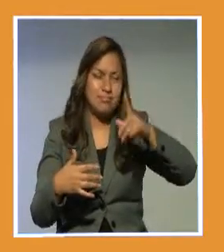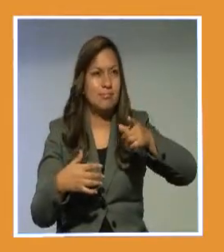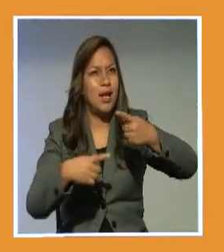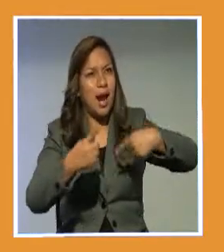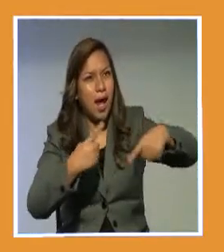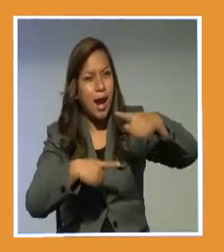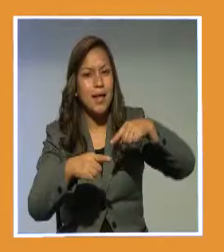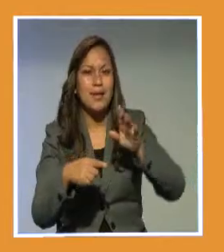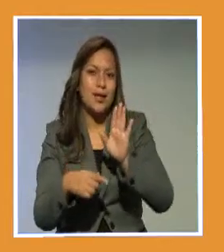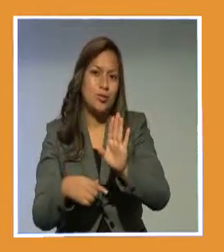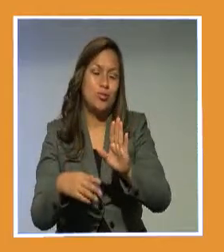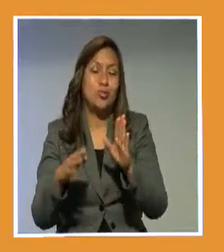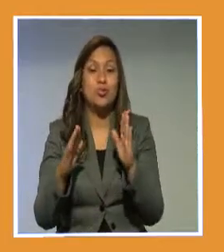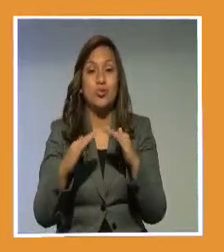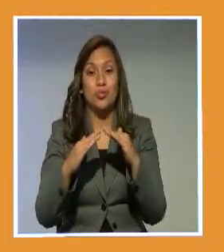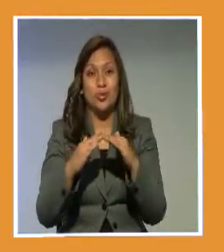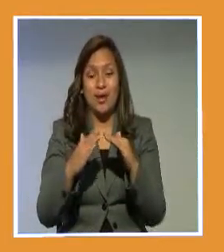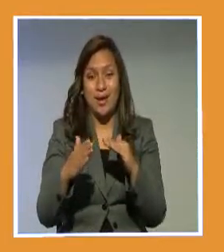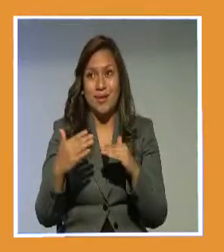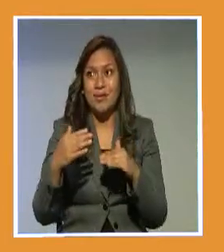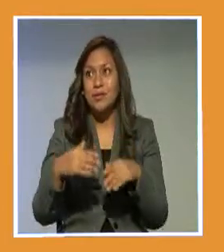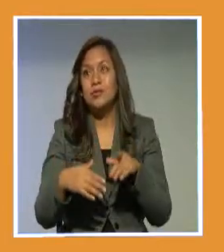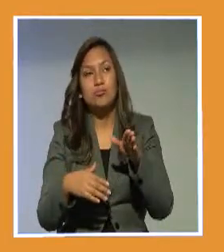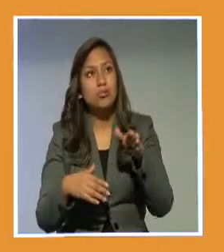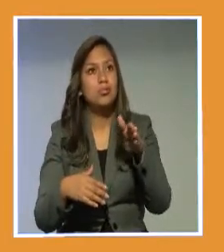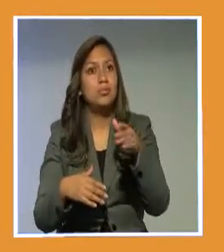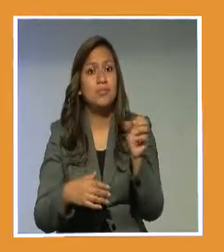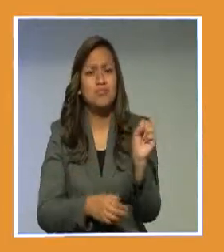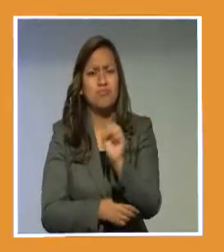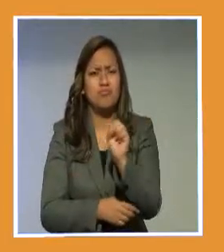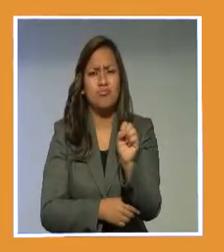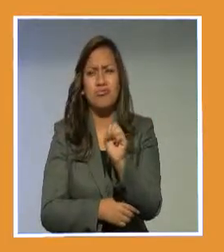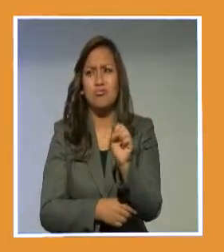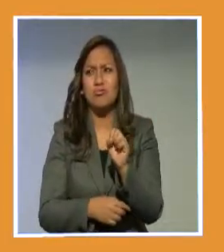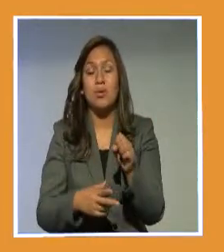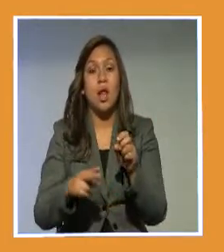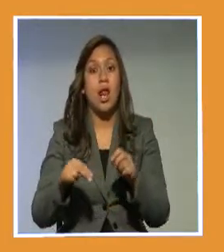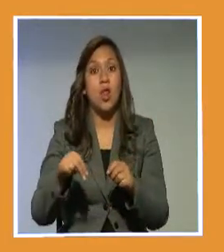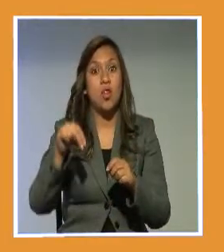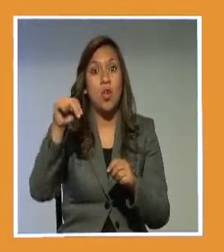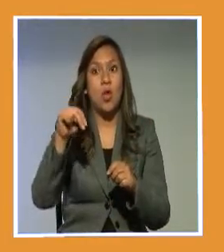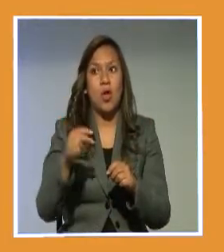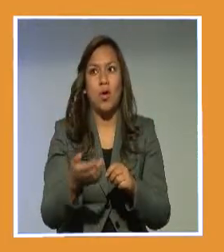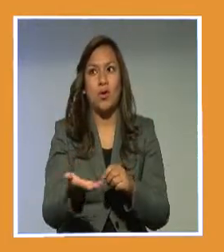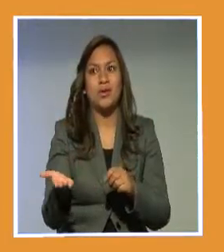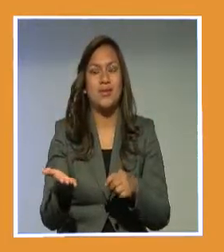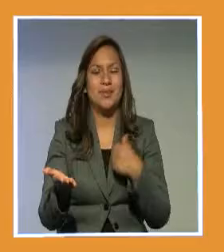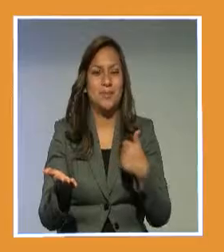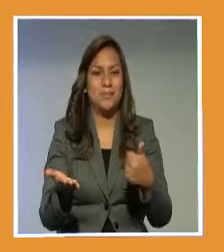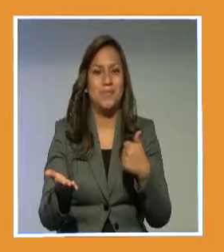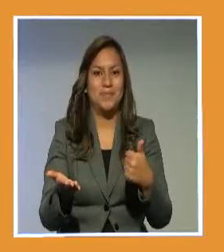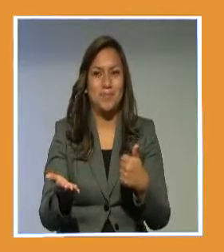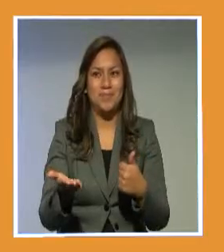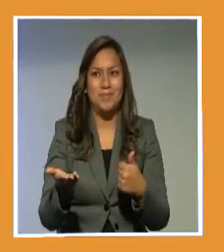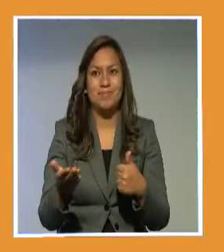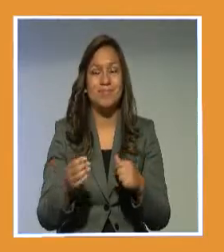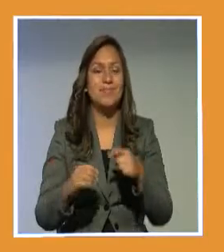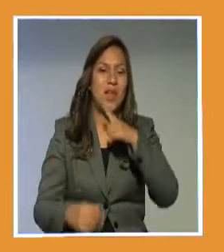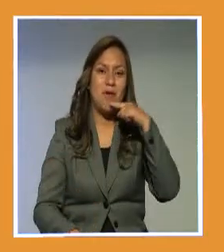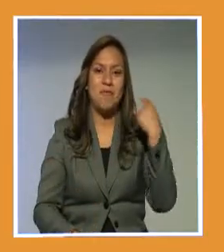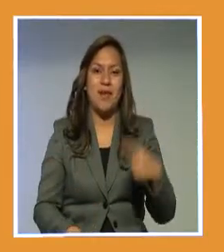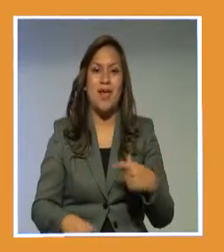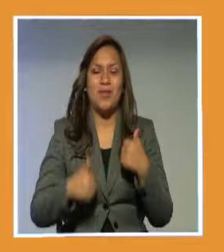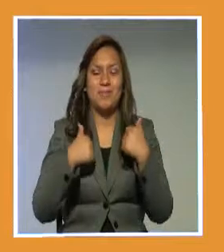muchísimos vehículos de gente que había venido a pasar justamente en la zona norte del país pues estos días de feriado. Así que